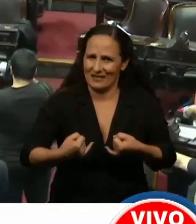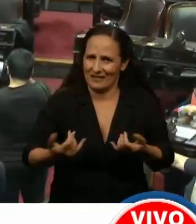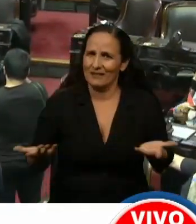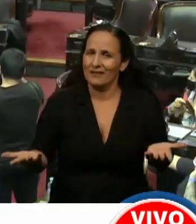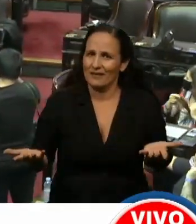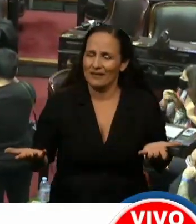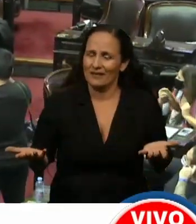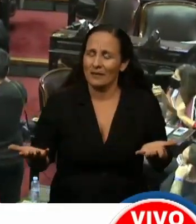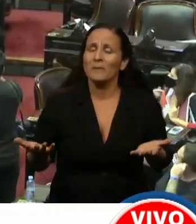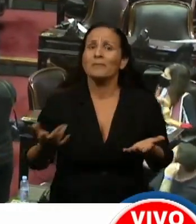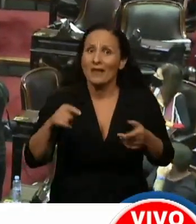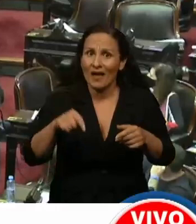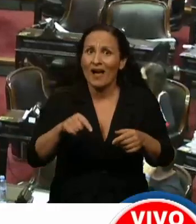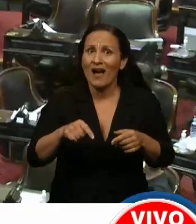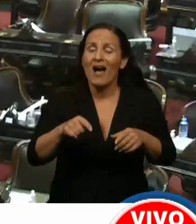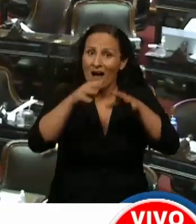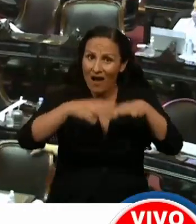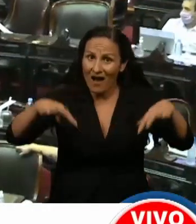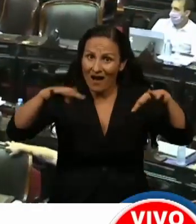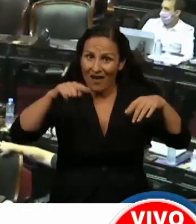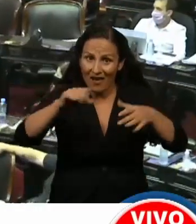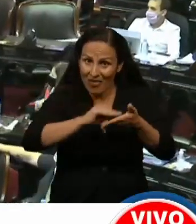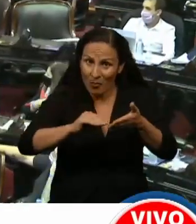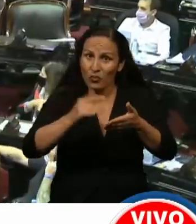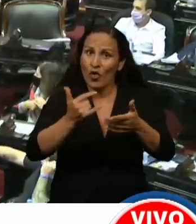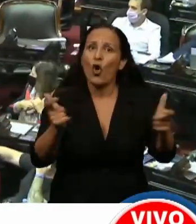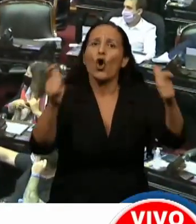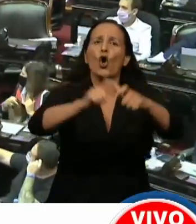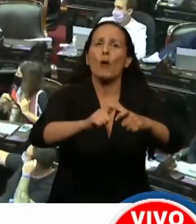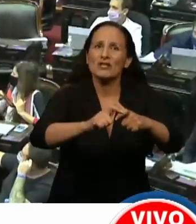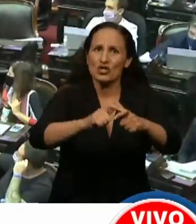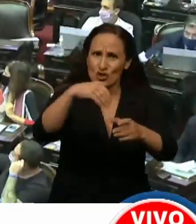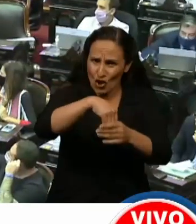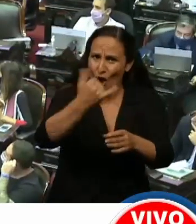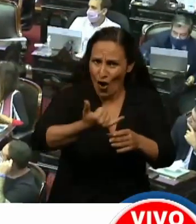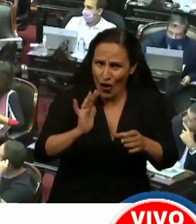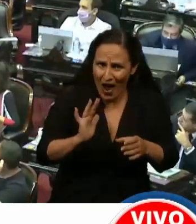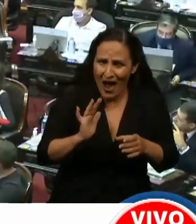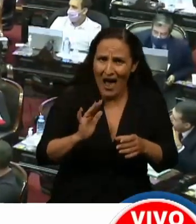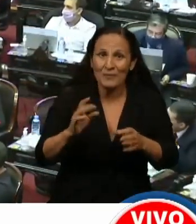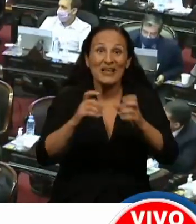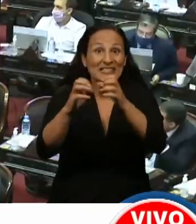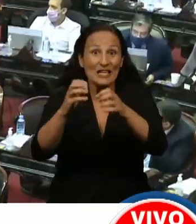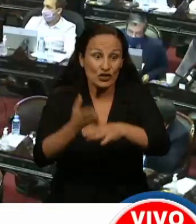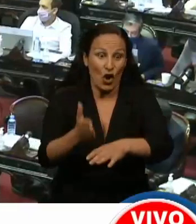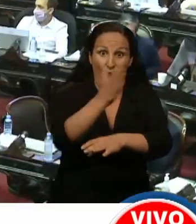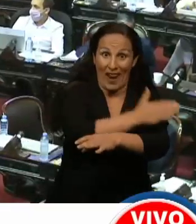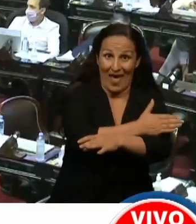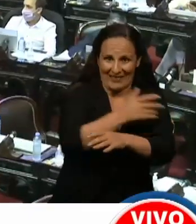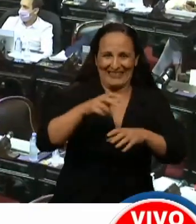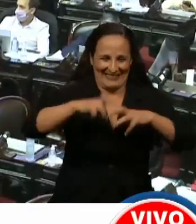Incluso existe en esta Cámara una comisión que, previo a cada sesión